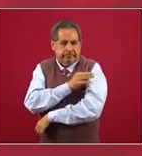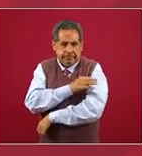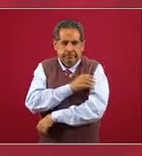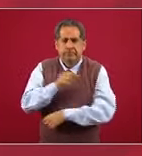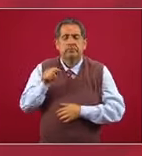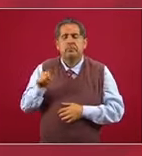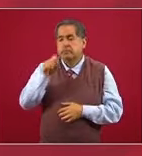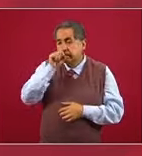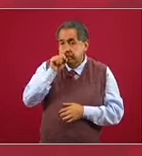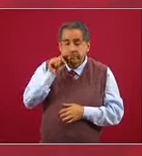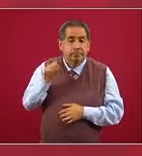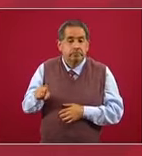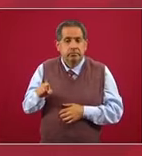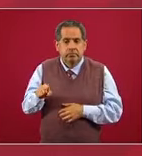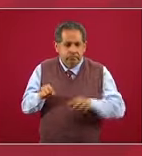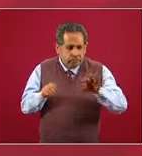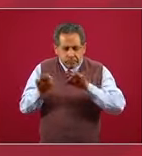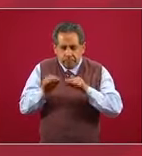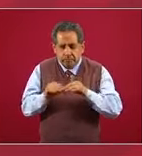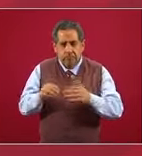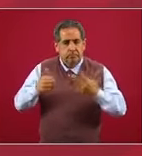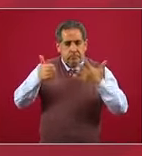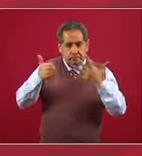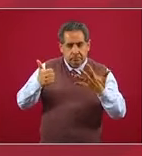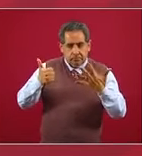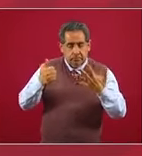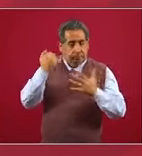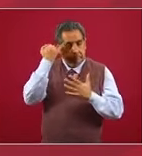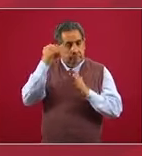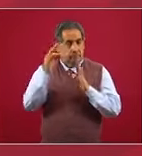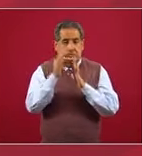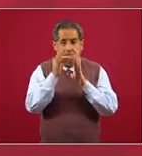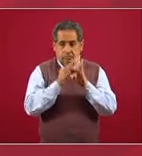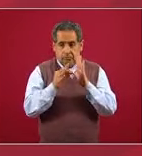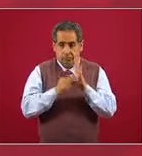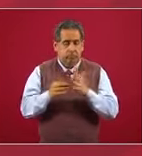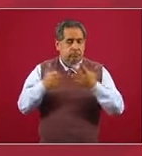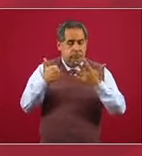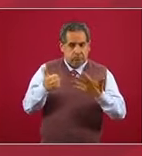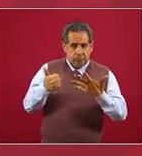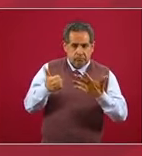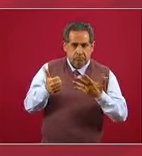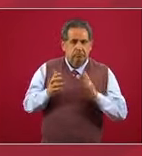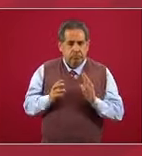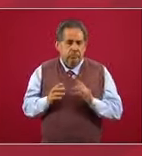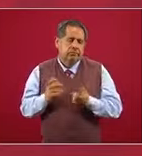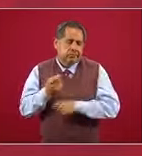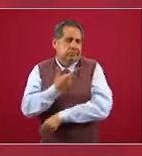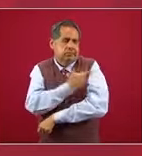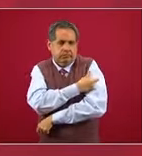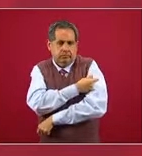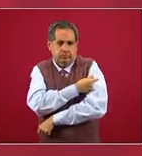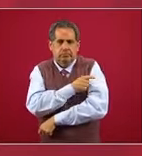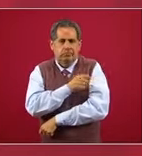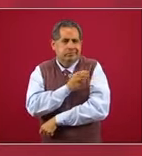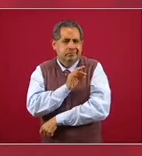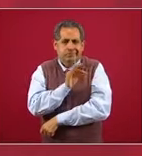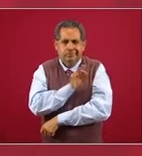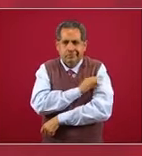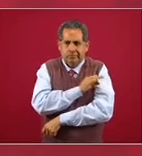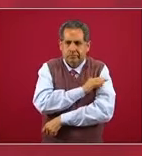prácticamente definido un grupo de 6 principios para el tema de la vacuna, es decir, más allá del hecho de que una vacuna lógicamente tiene que